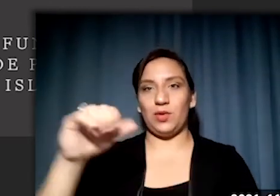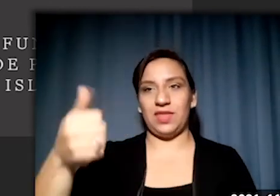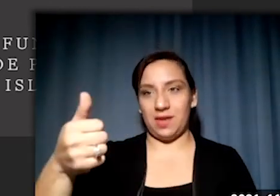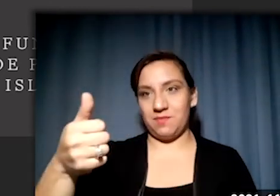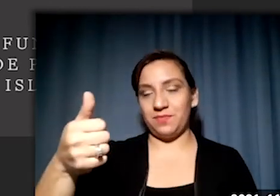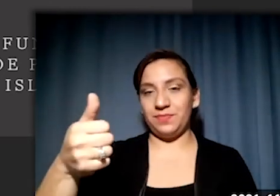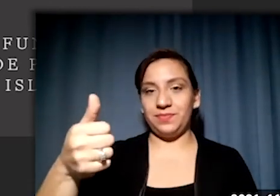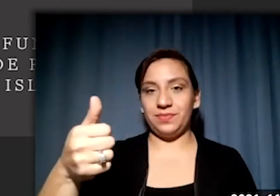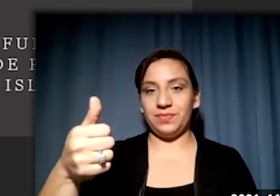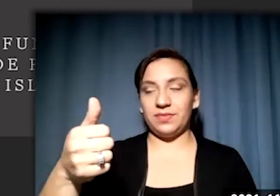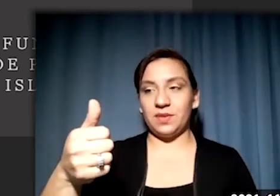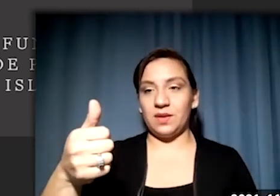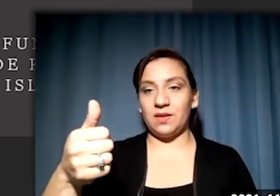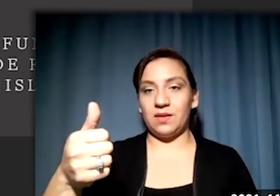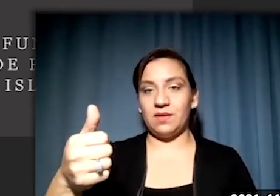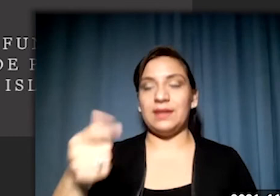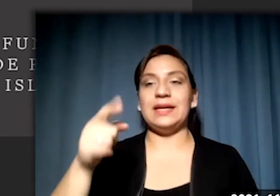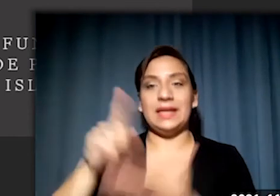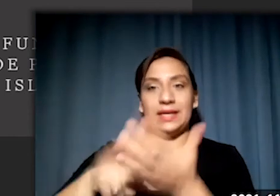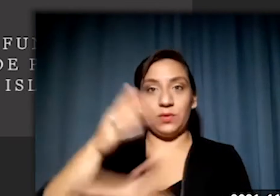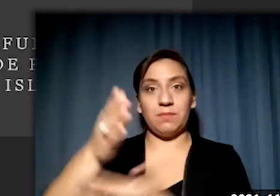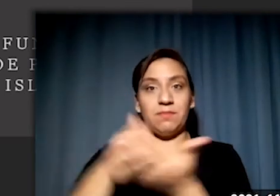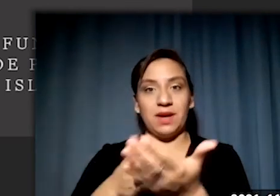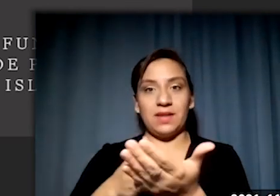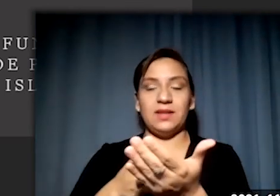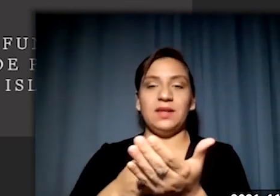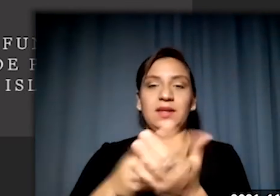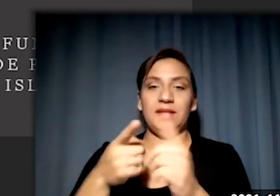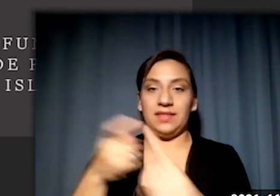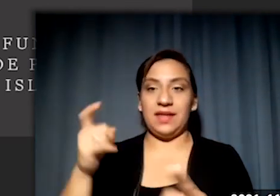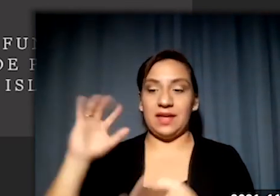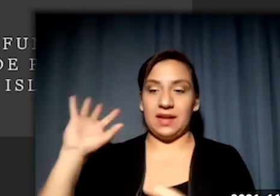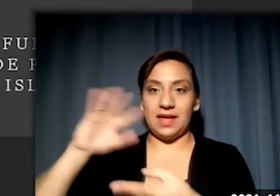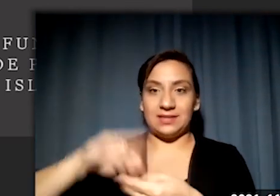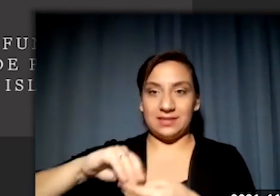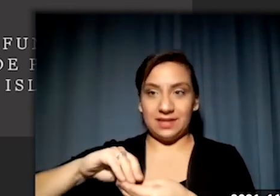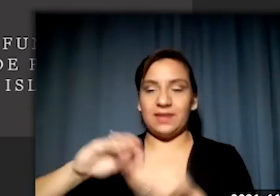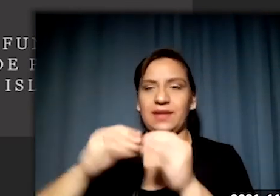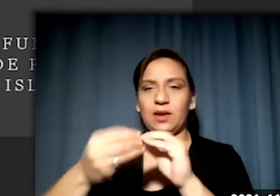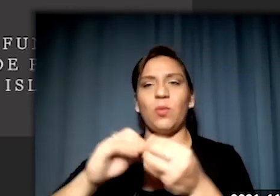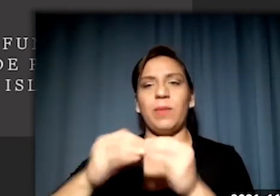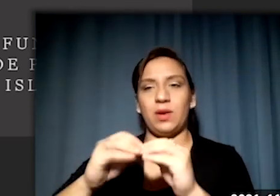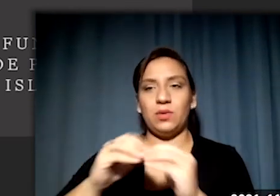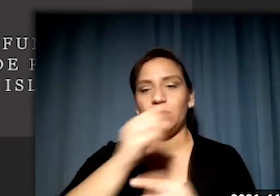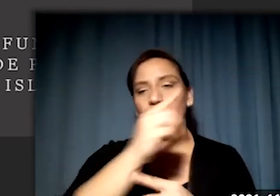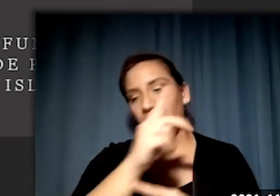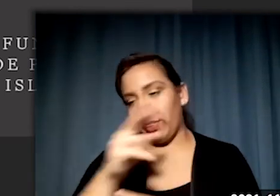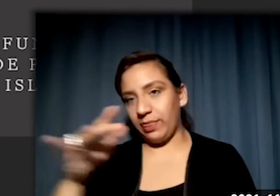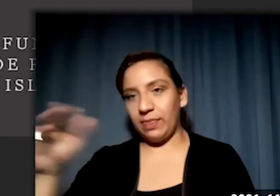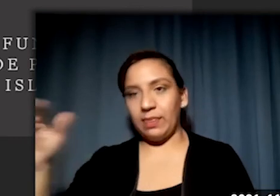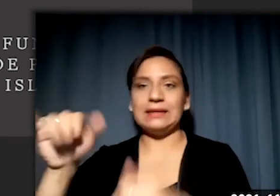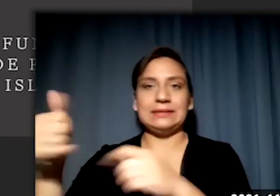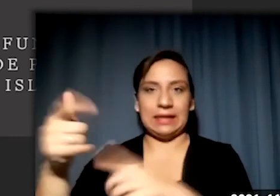Es parte de la serie de números que ha publicado